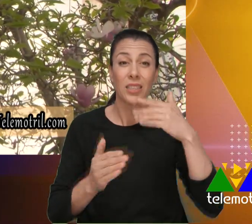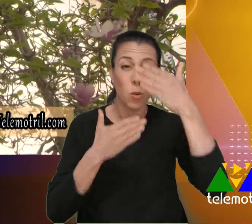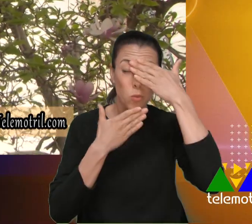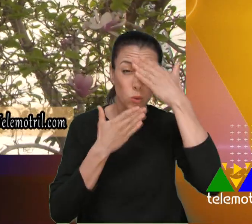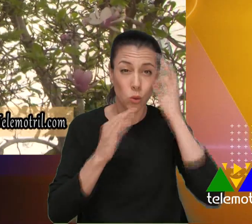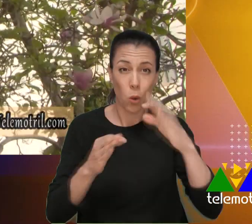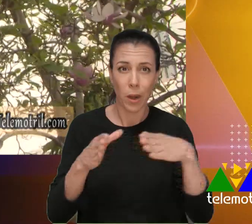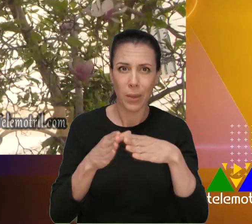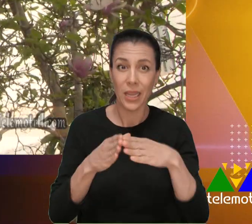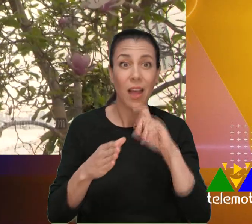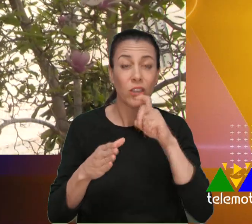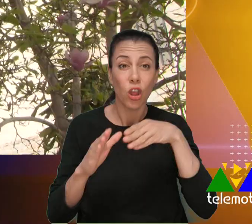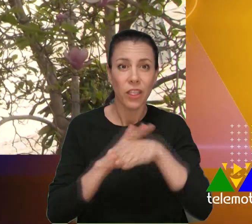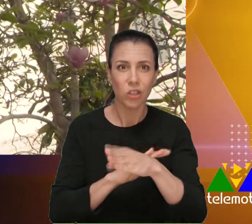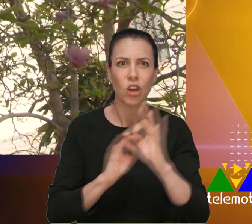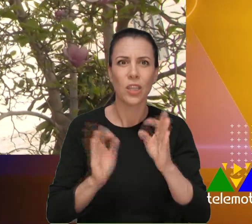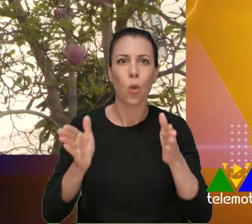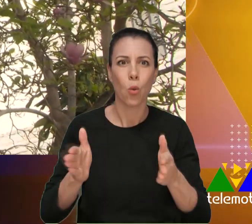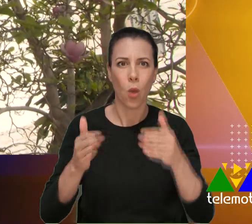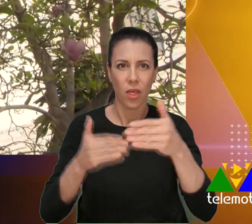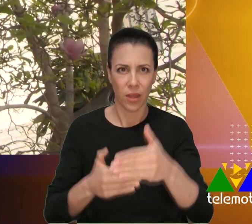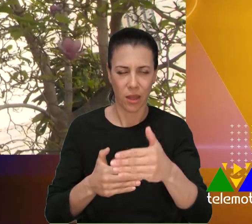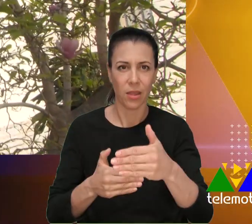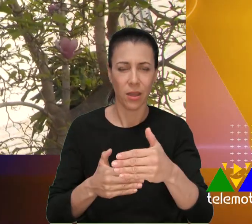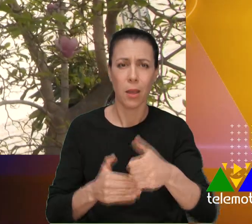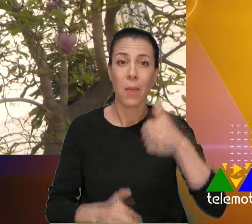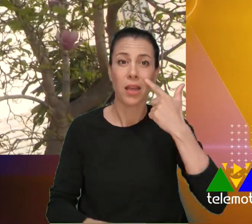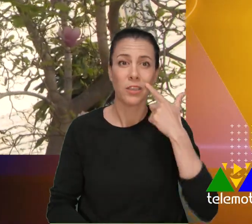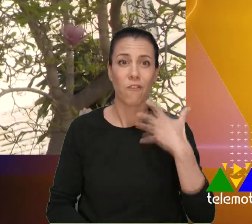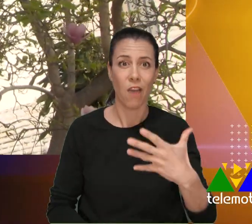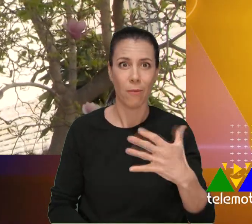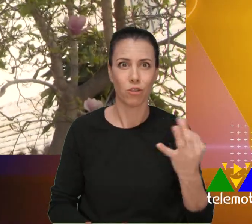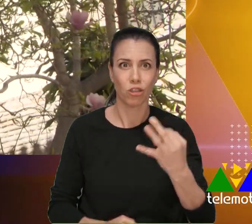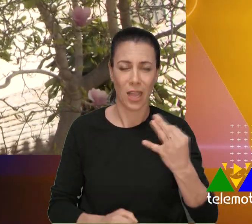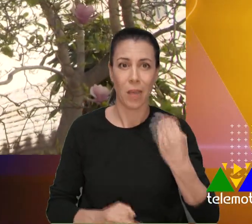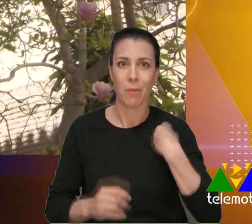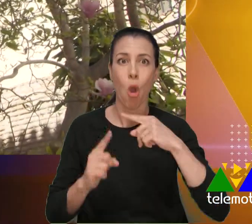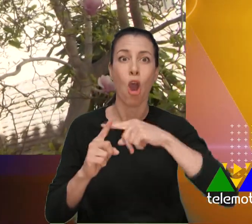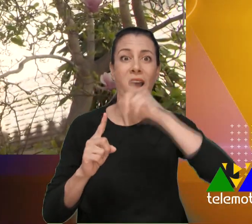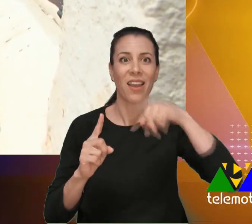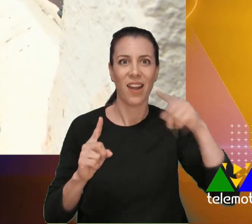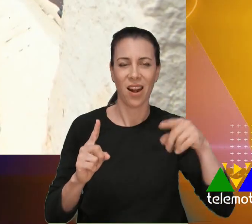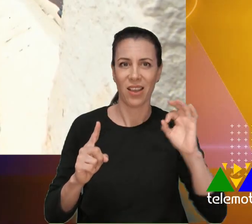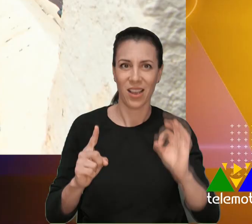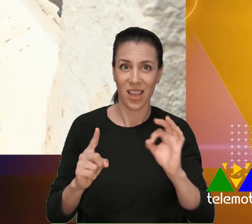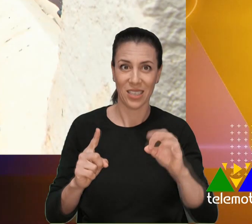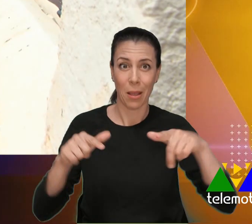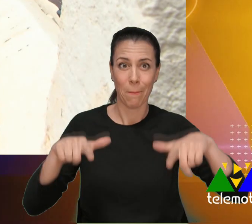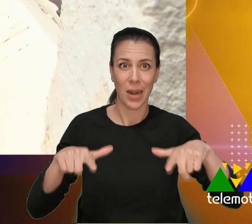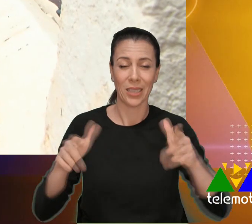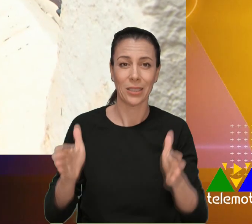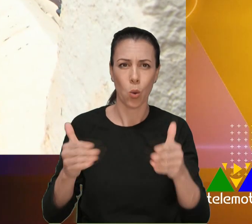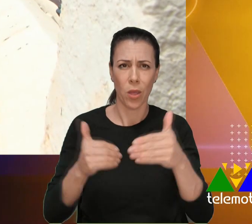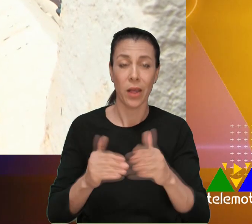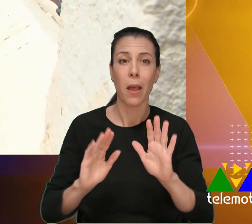mezquitas musulmanas eran cuadradas. Ahí tenemos la más famosa de todas, la Giralda, que es cuadrada, de planta cuadrada. Y después